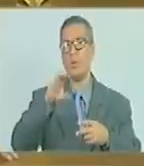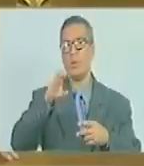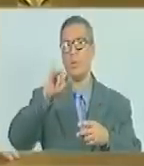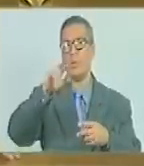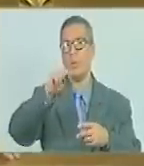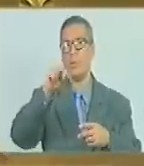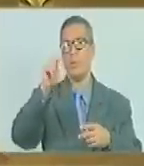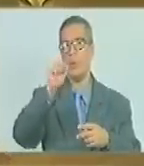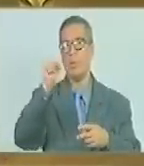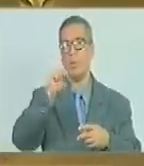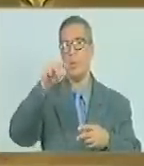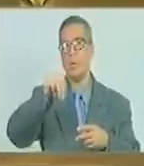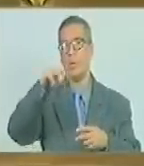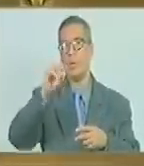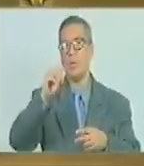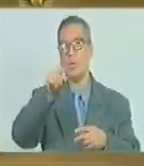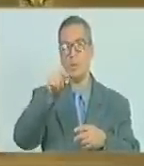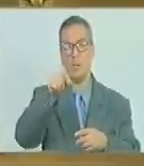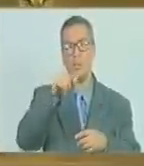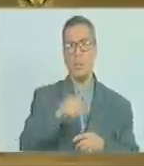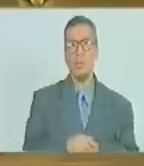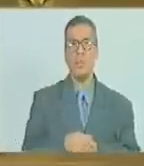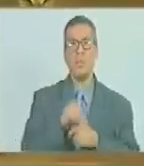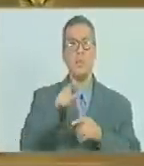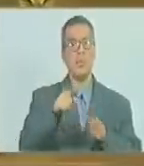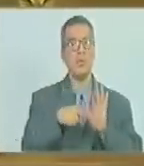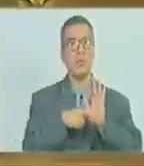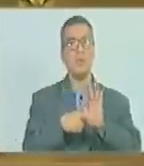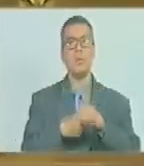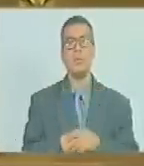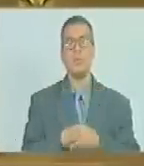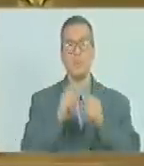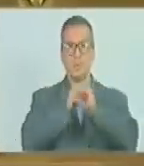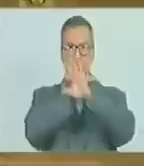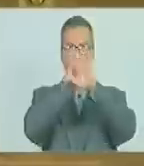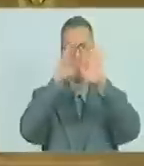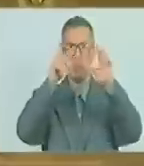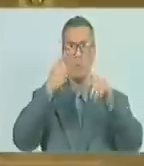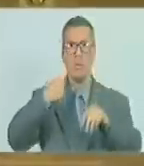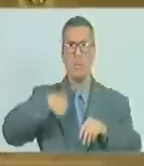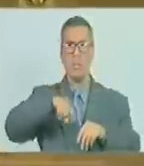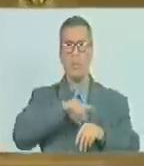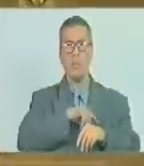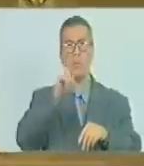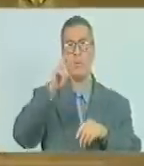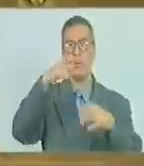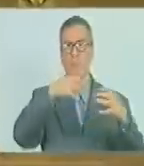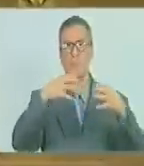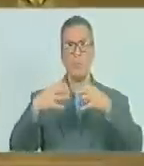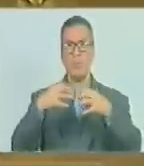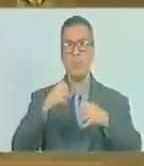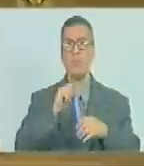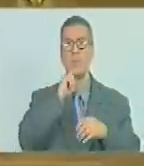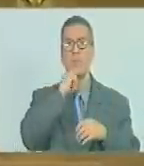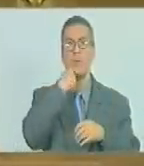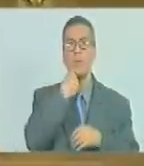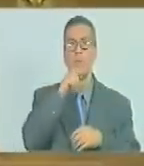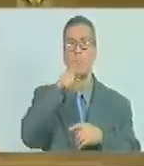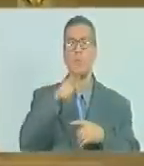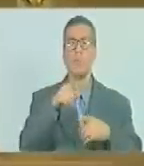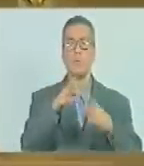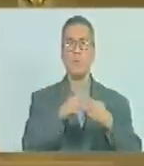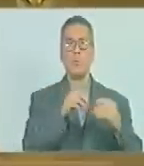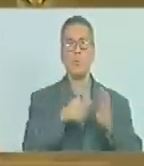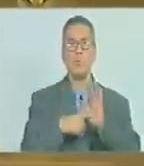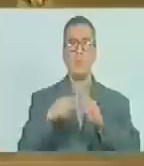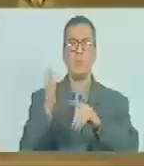Eso está allí intacto y se manifiesta claramente en nuestra nueva batalla, que da Rusia en contra de un